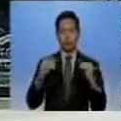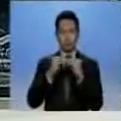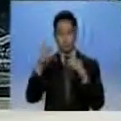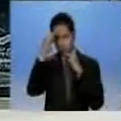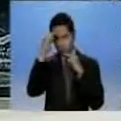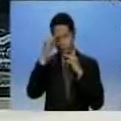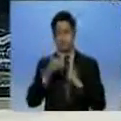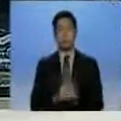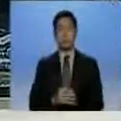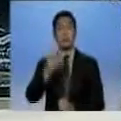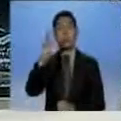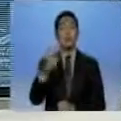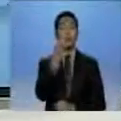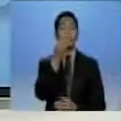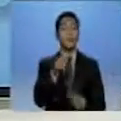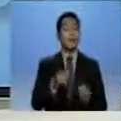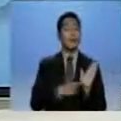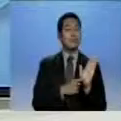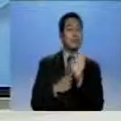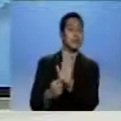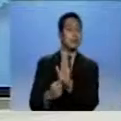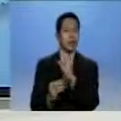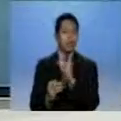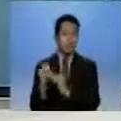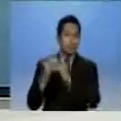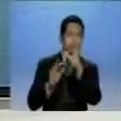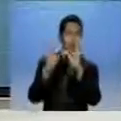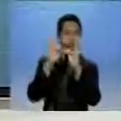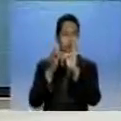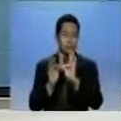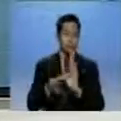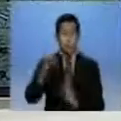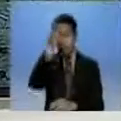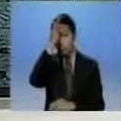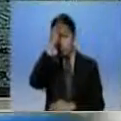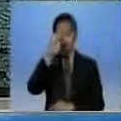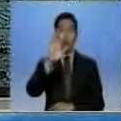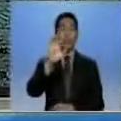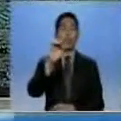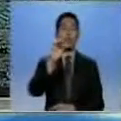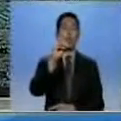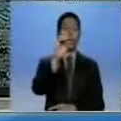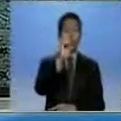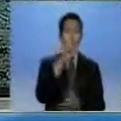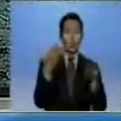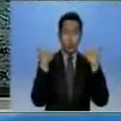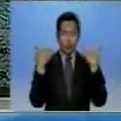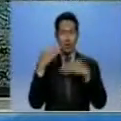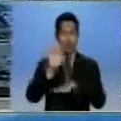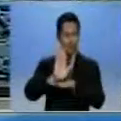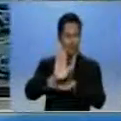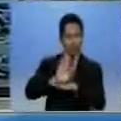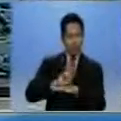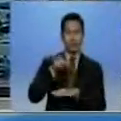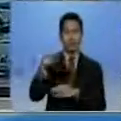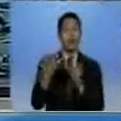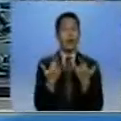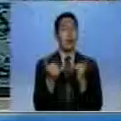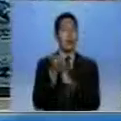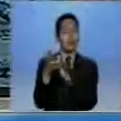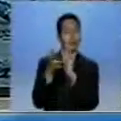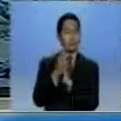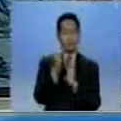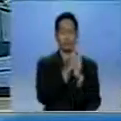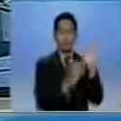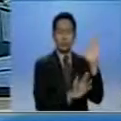nuestra segunda entrega sobre la reconstrucción del Hospital Teodoro Maldonado Carbo de Guayaquil, les contamos cuáles son los proyectos que